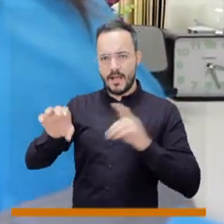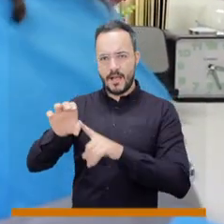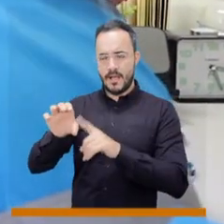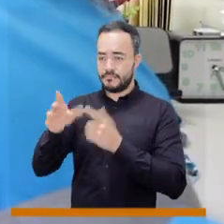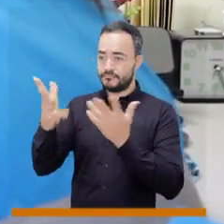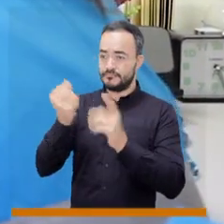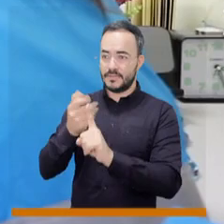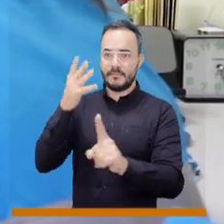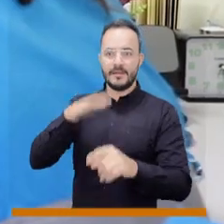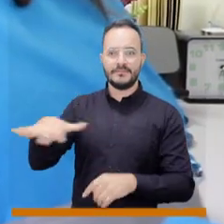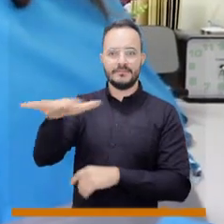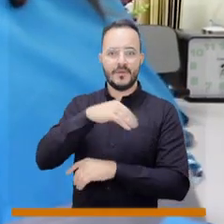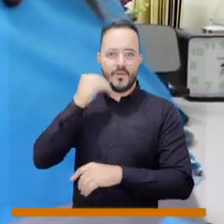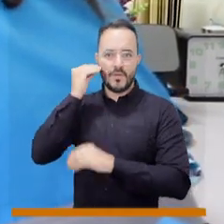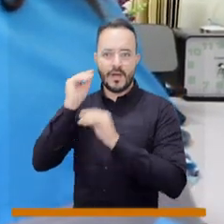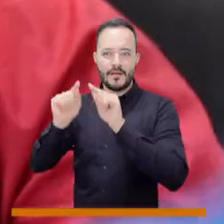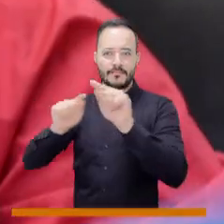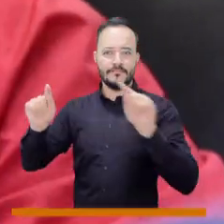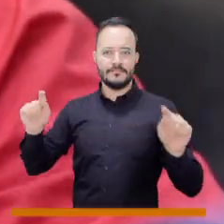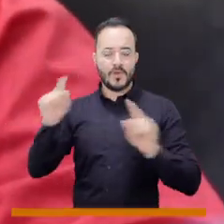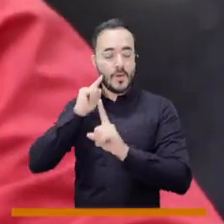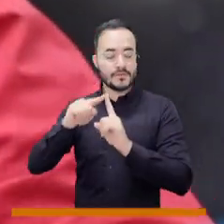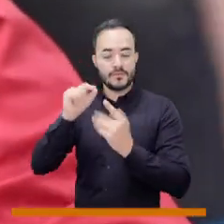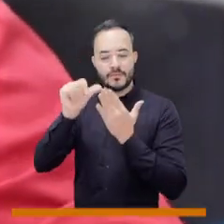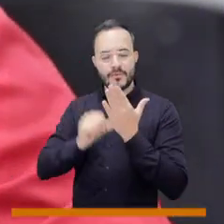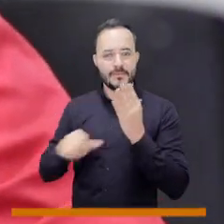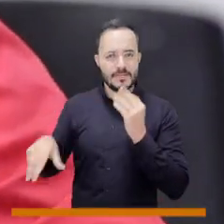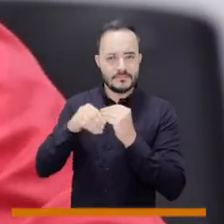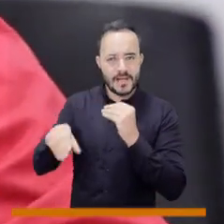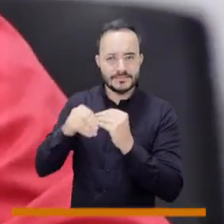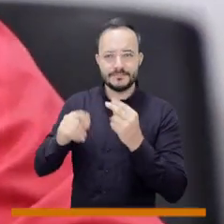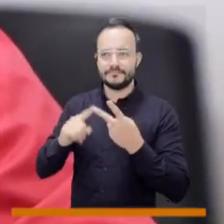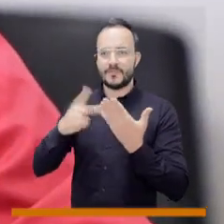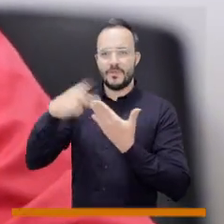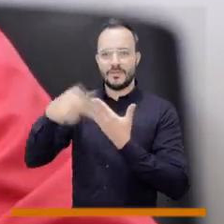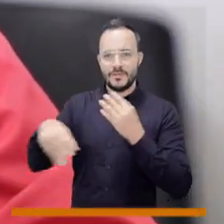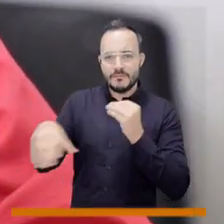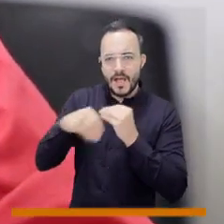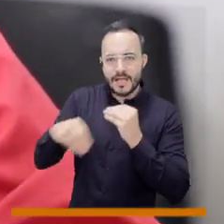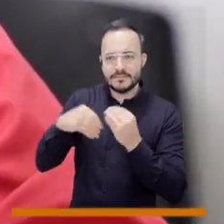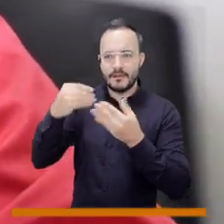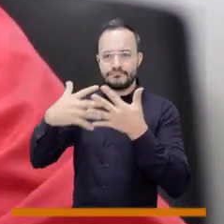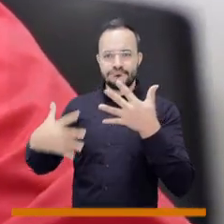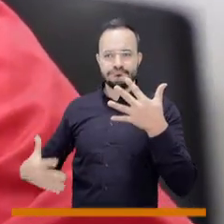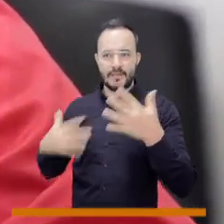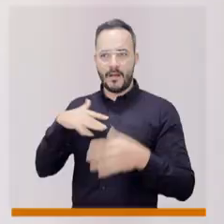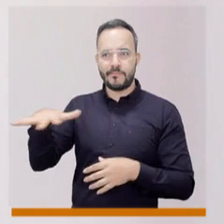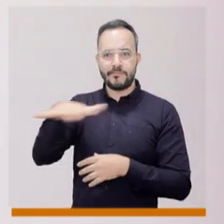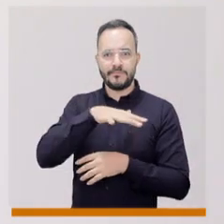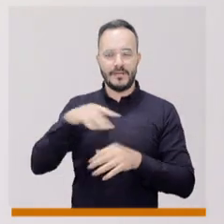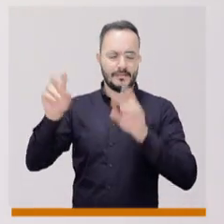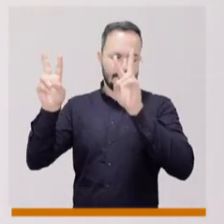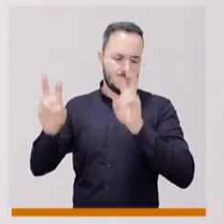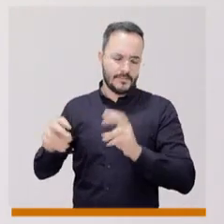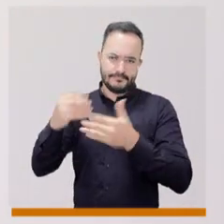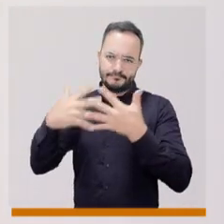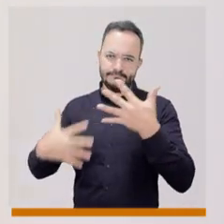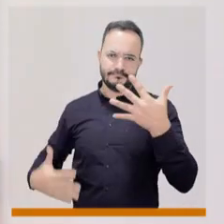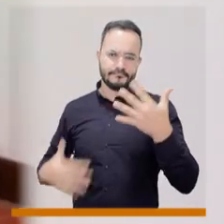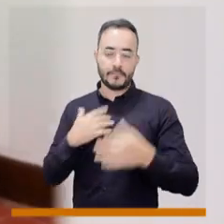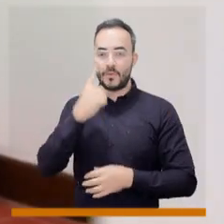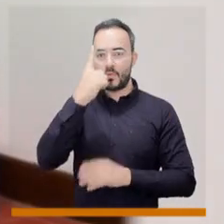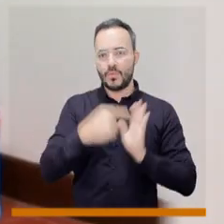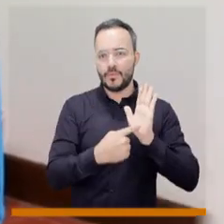poder impactar las familias y poder ayudar así a tener más programas y más proyectos que puedan ayudar en tantos